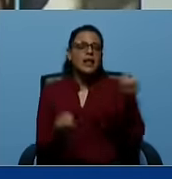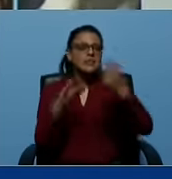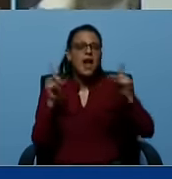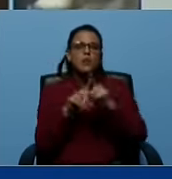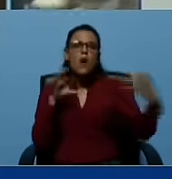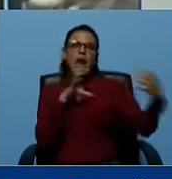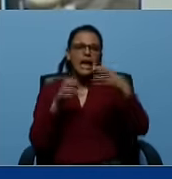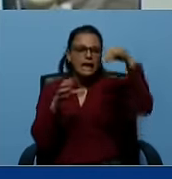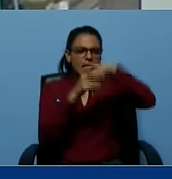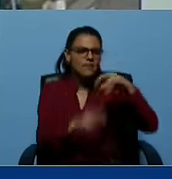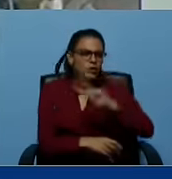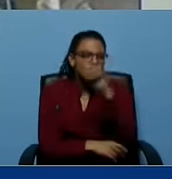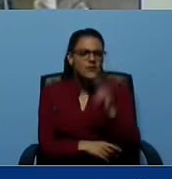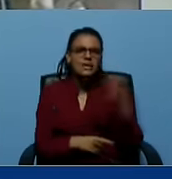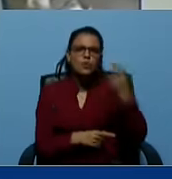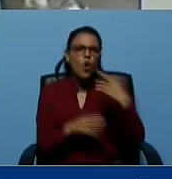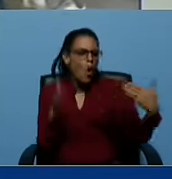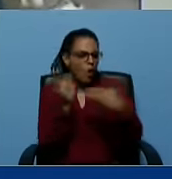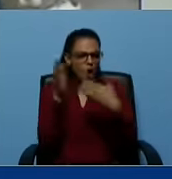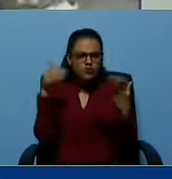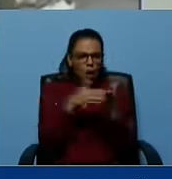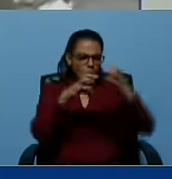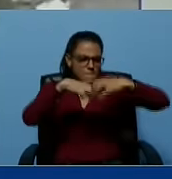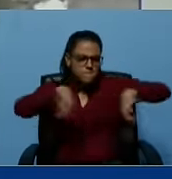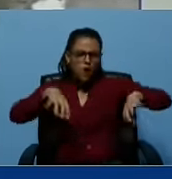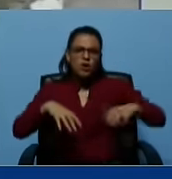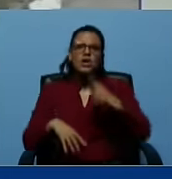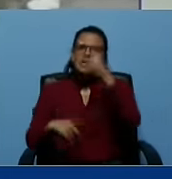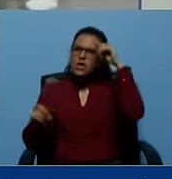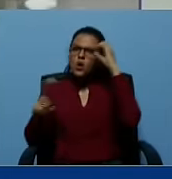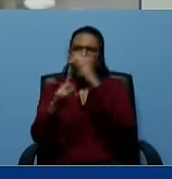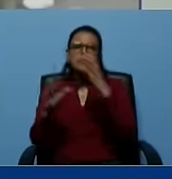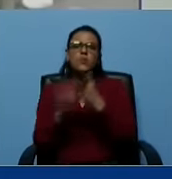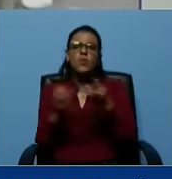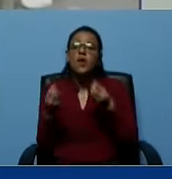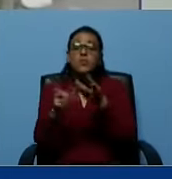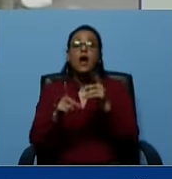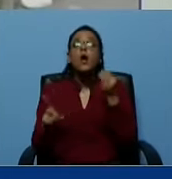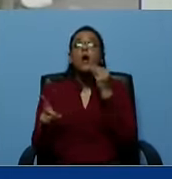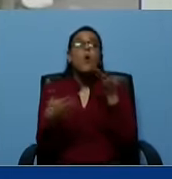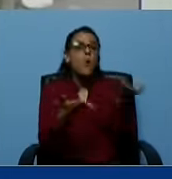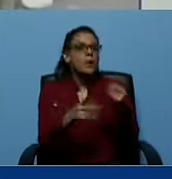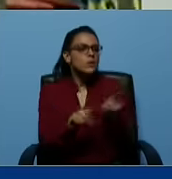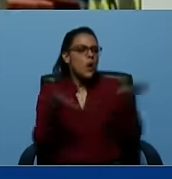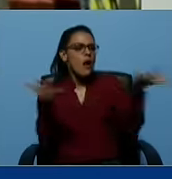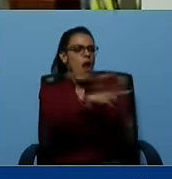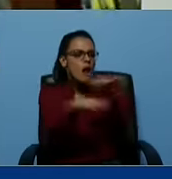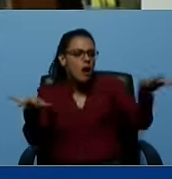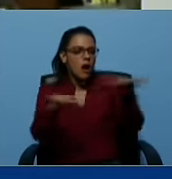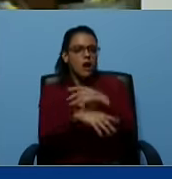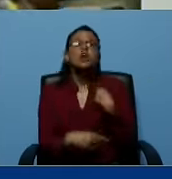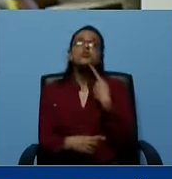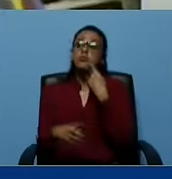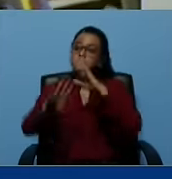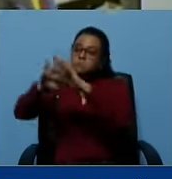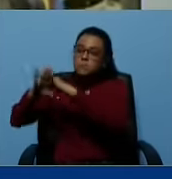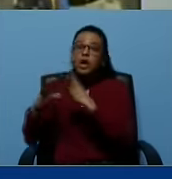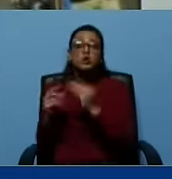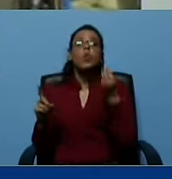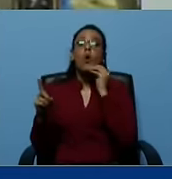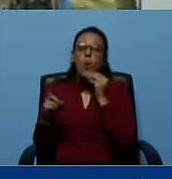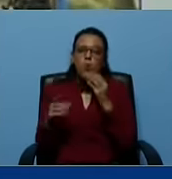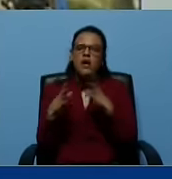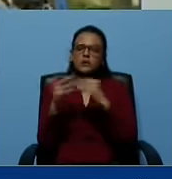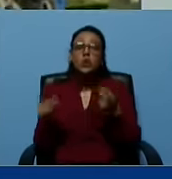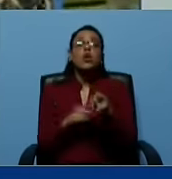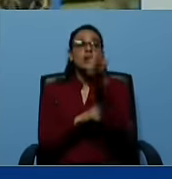civil. Y el objetivo fundamental fue la juventud. Yo le dije el lunes a los muchachos y le dije ayer a